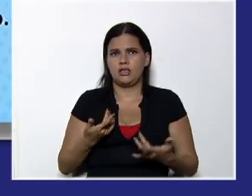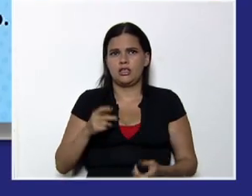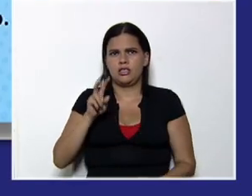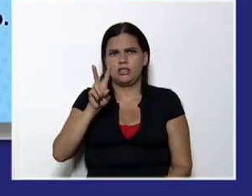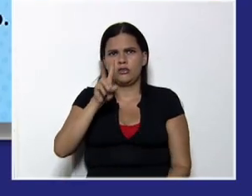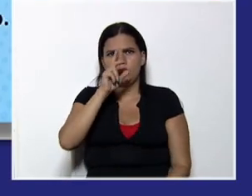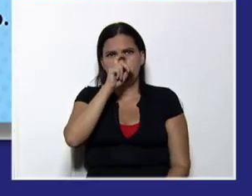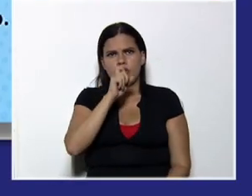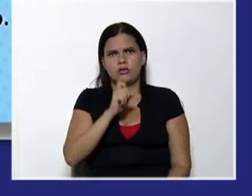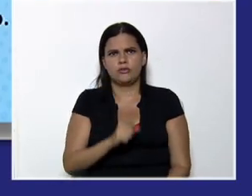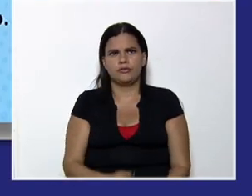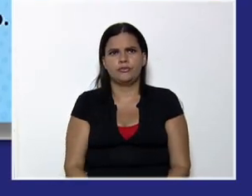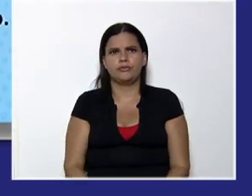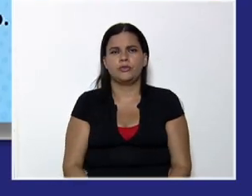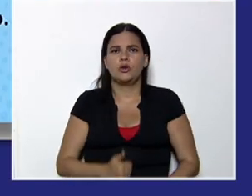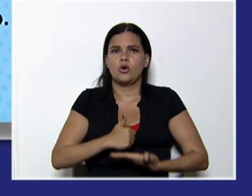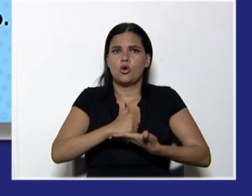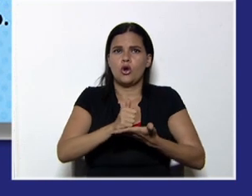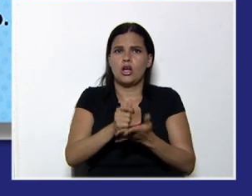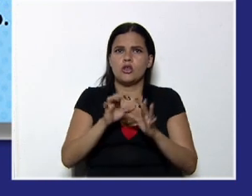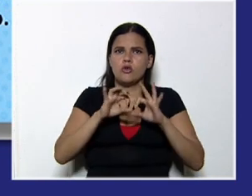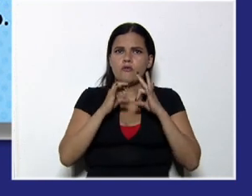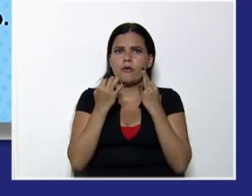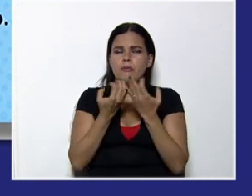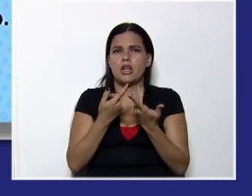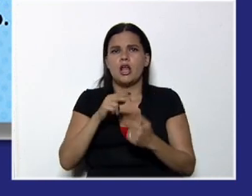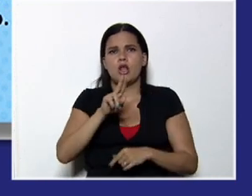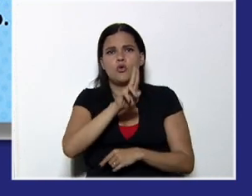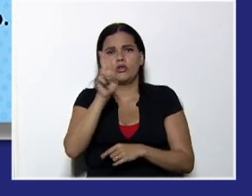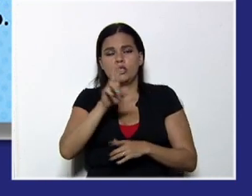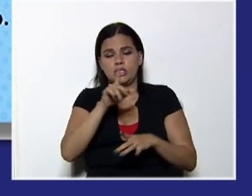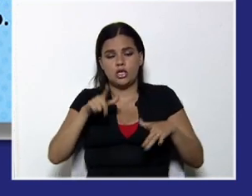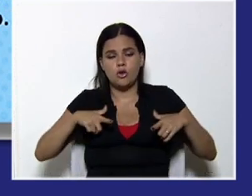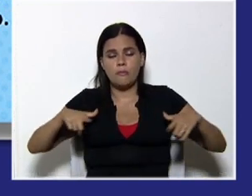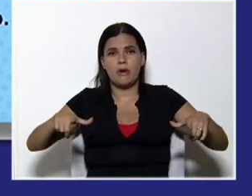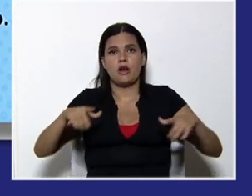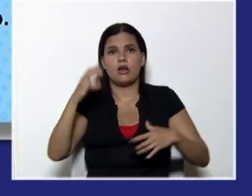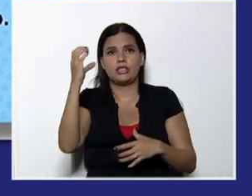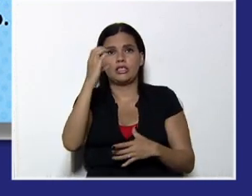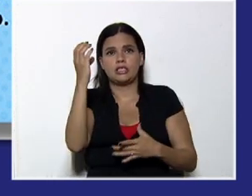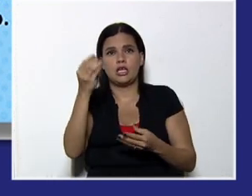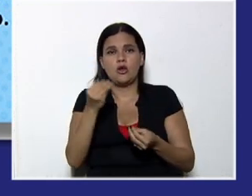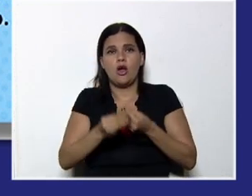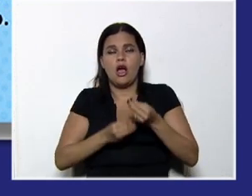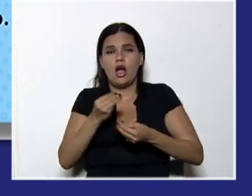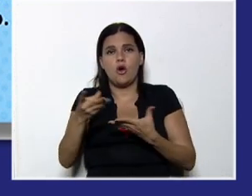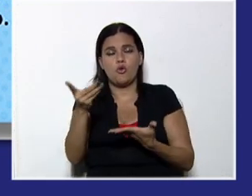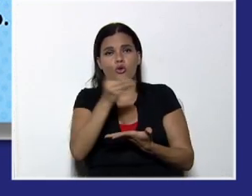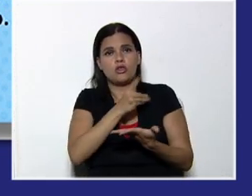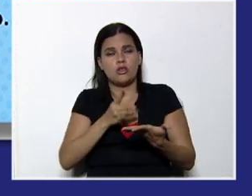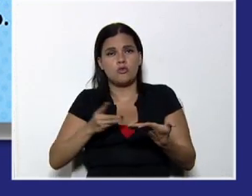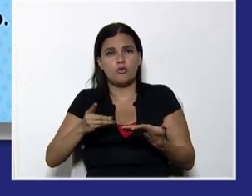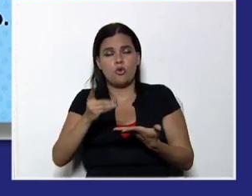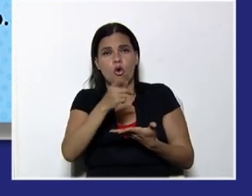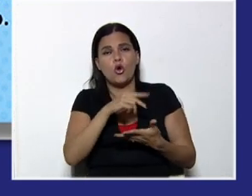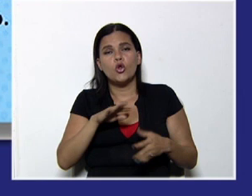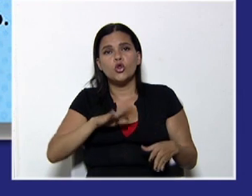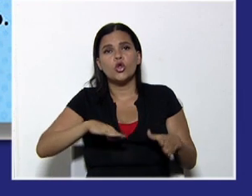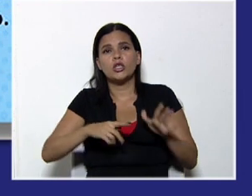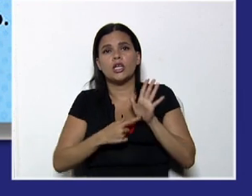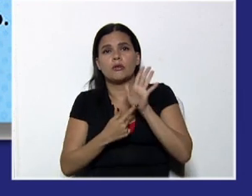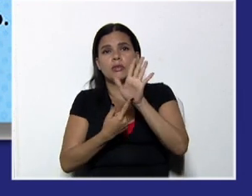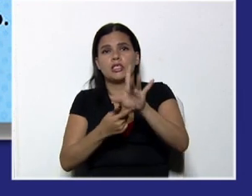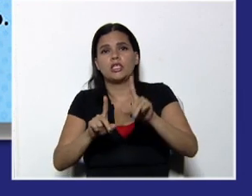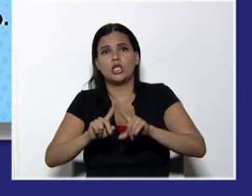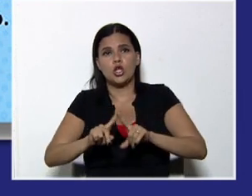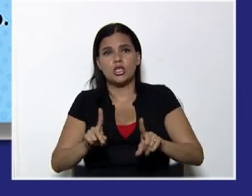año. Con la ayuda de un familiar y utilizando el plano cartesiano, realiza un dibujo libre donde se representen los diferentes